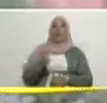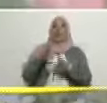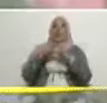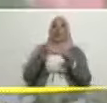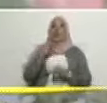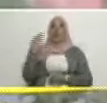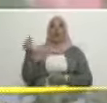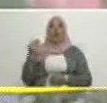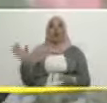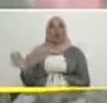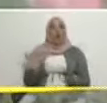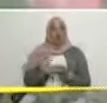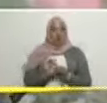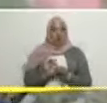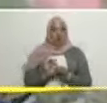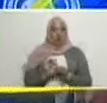Joven,